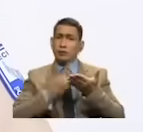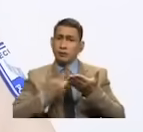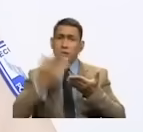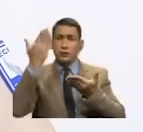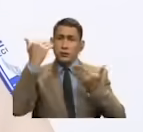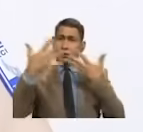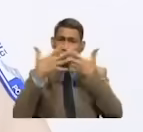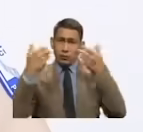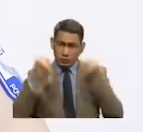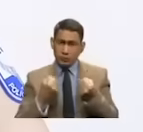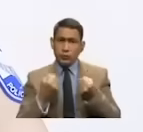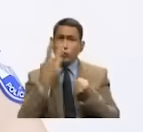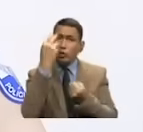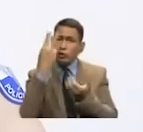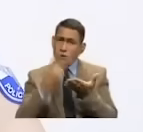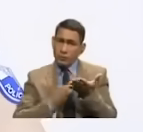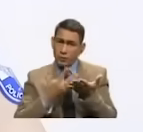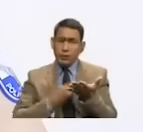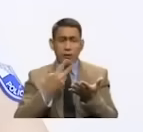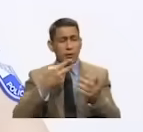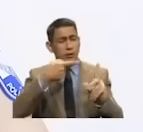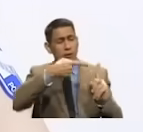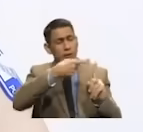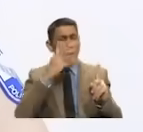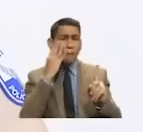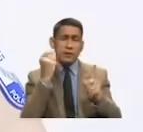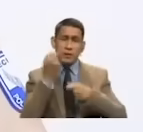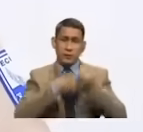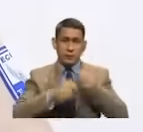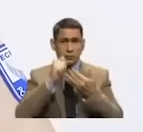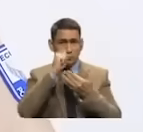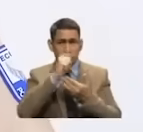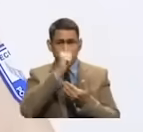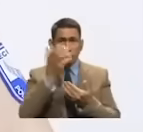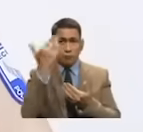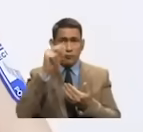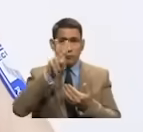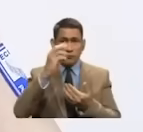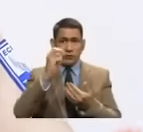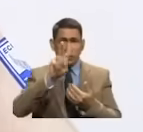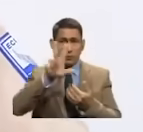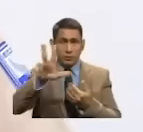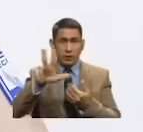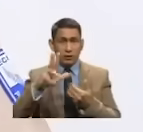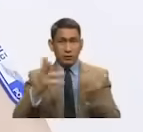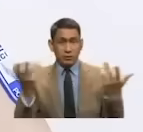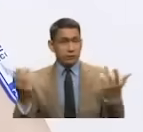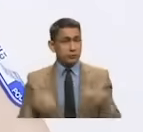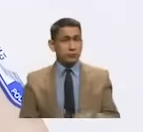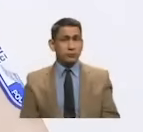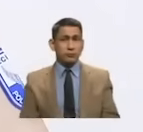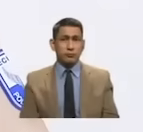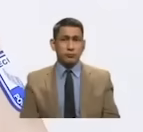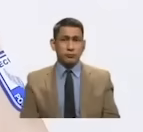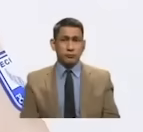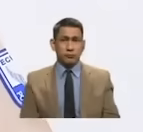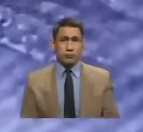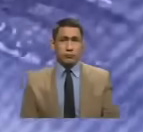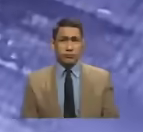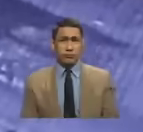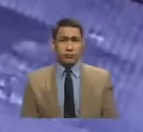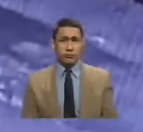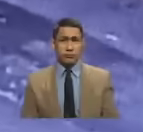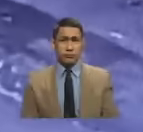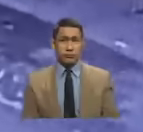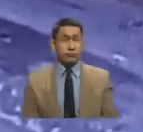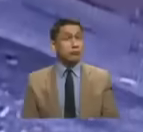anterioridad, la última por tráfico de drogas en el 2023. Es decir, estamos a muy poco espacio de tiempo.